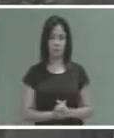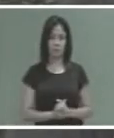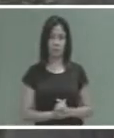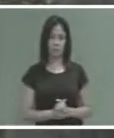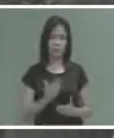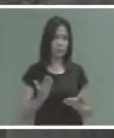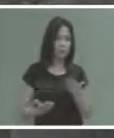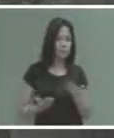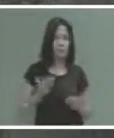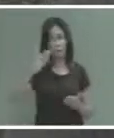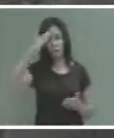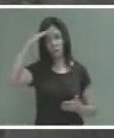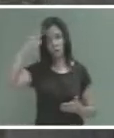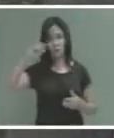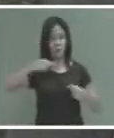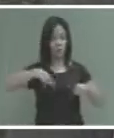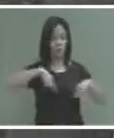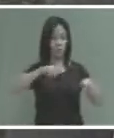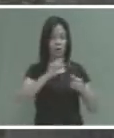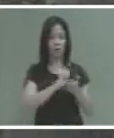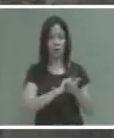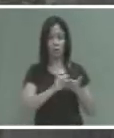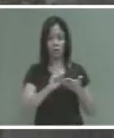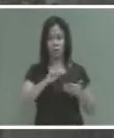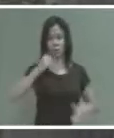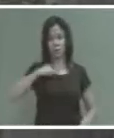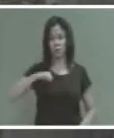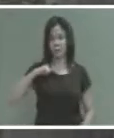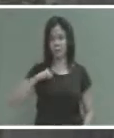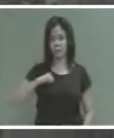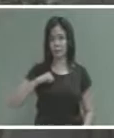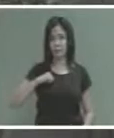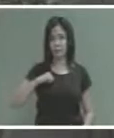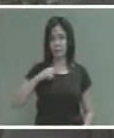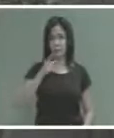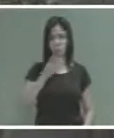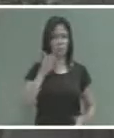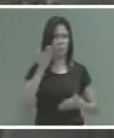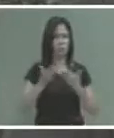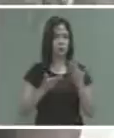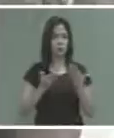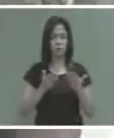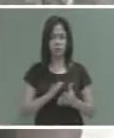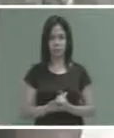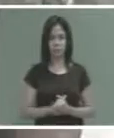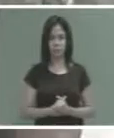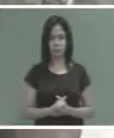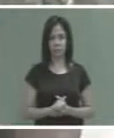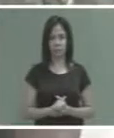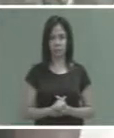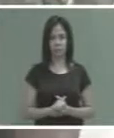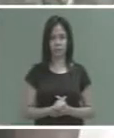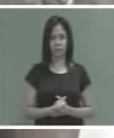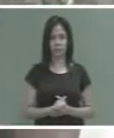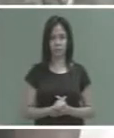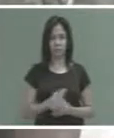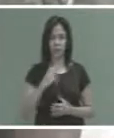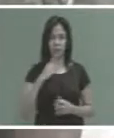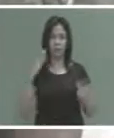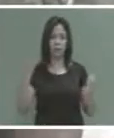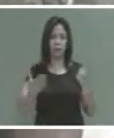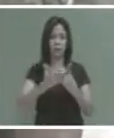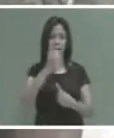que quizás no sabe cómo llegar a la escuela de arte. ¿Qué mensaje le das para el éxito? Para el éxito,